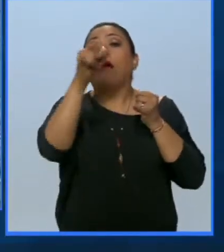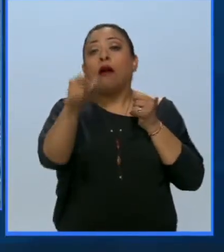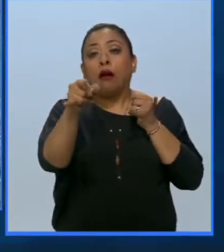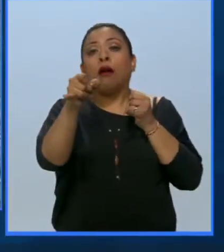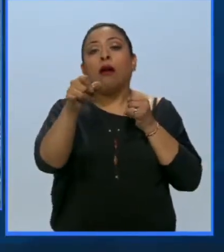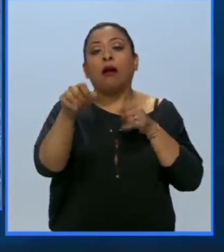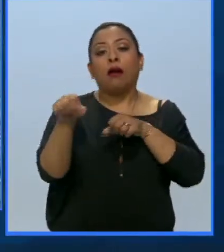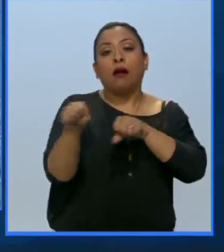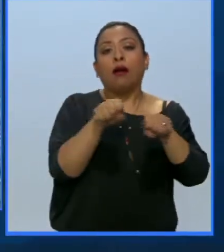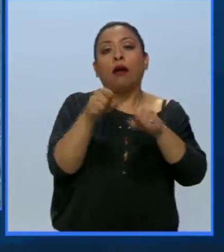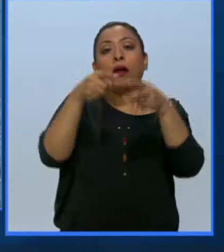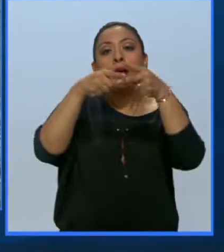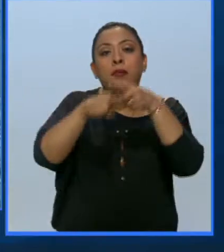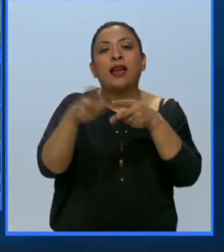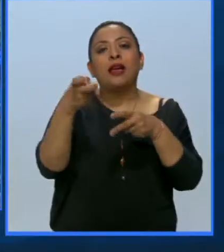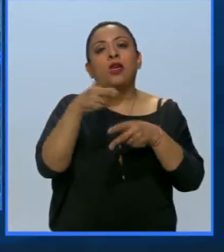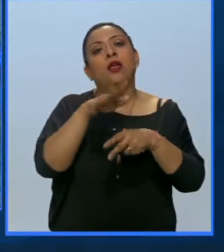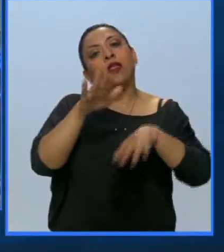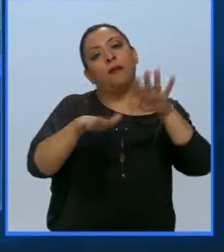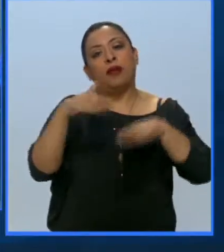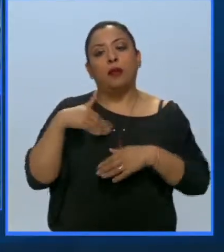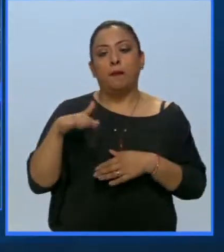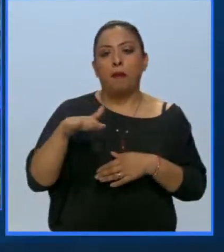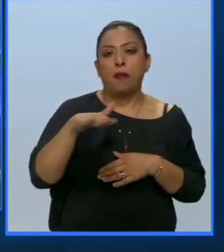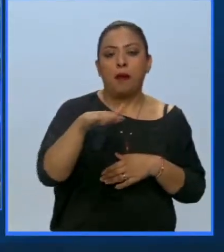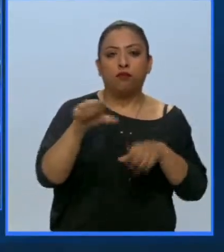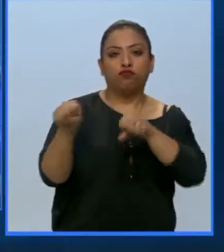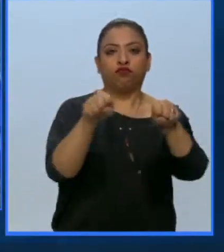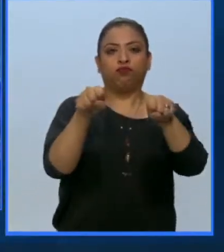que de ello dependerán las ondas sísmicas.